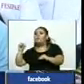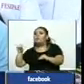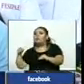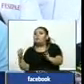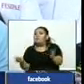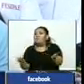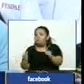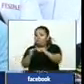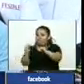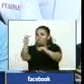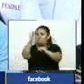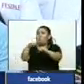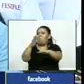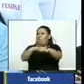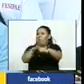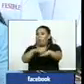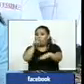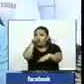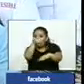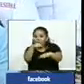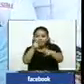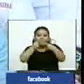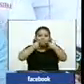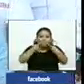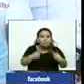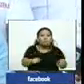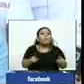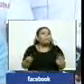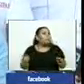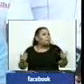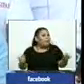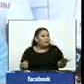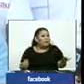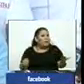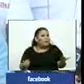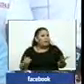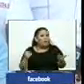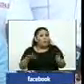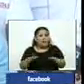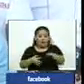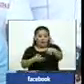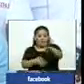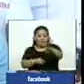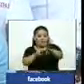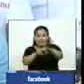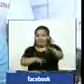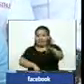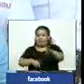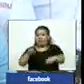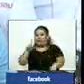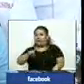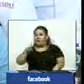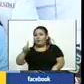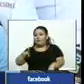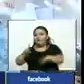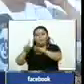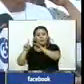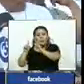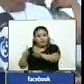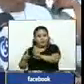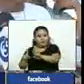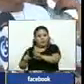Justicia a que se pronuncie. Estamos hablando del recurso de inconstitucionalidad